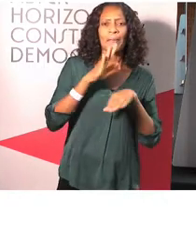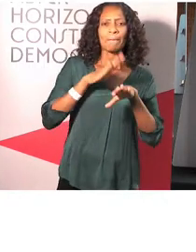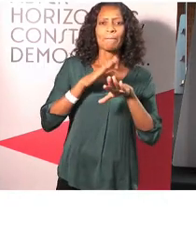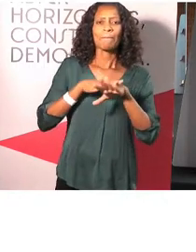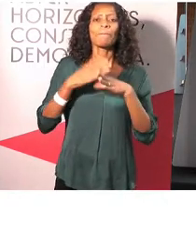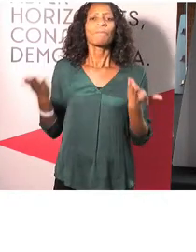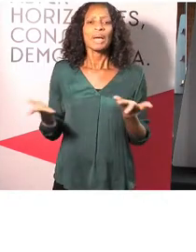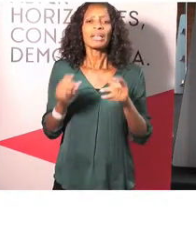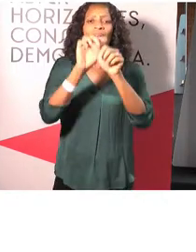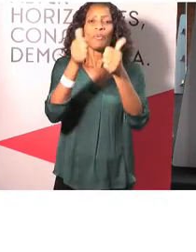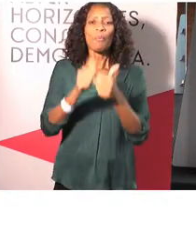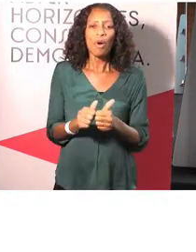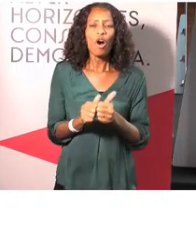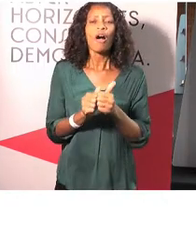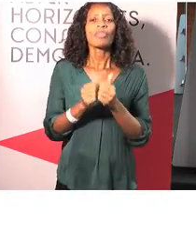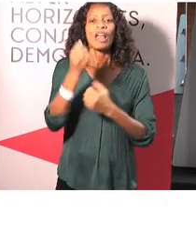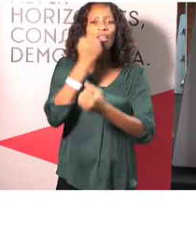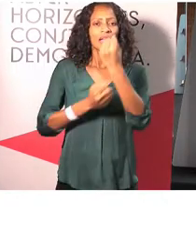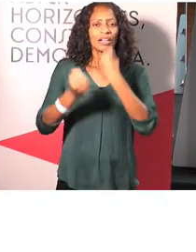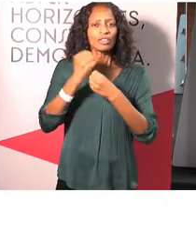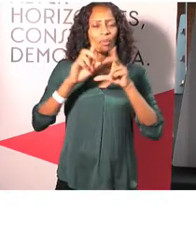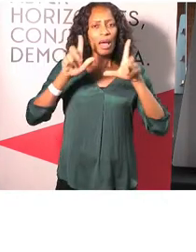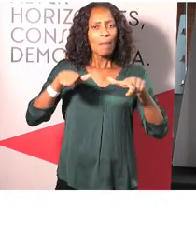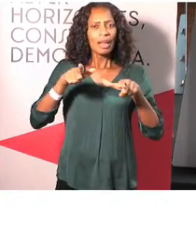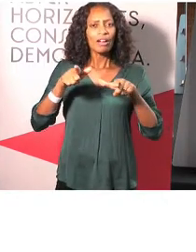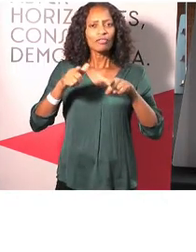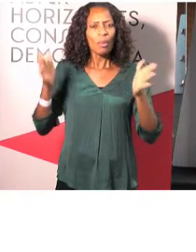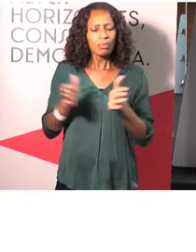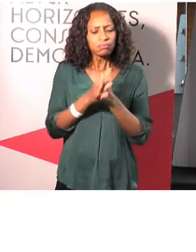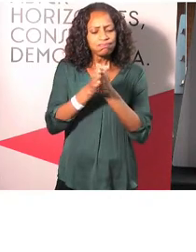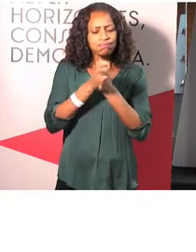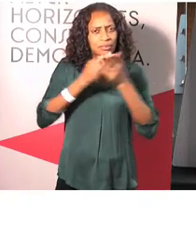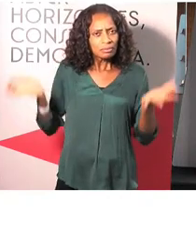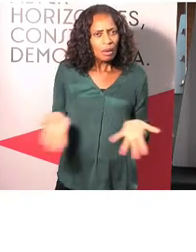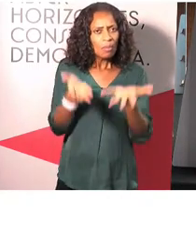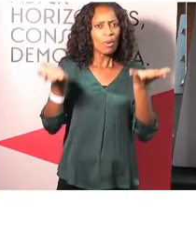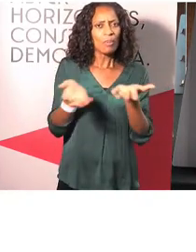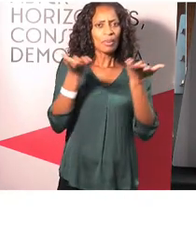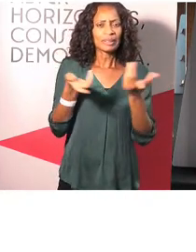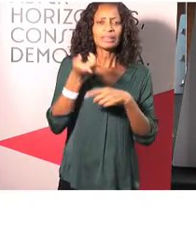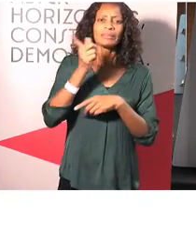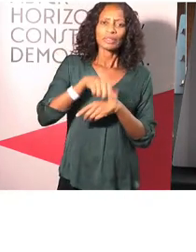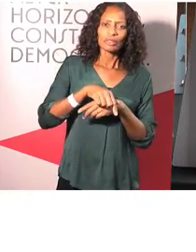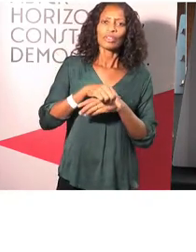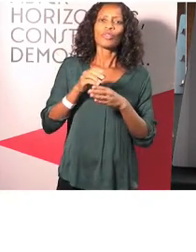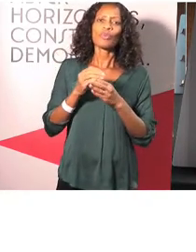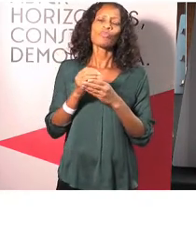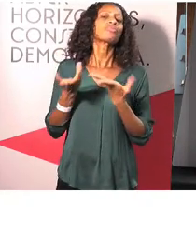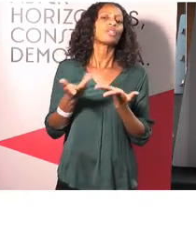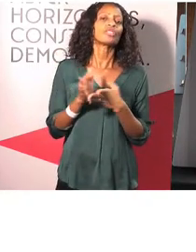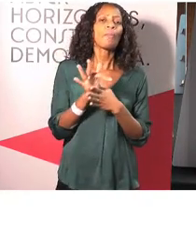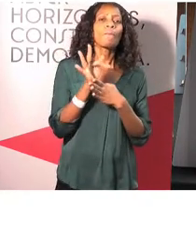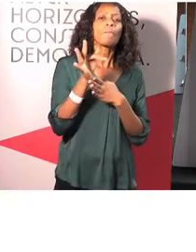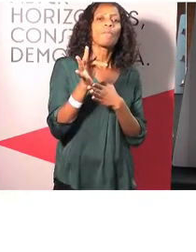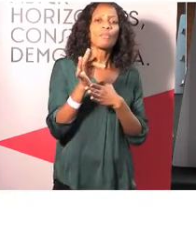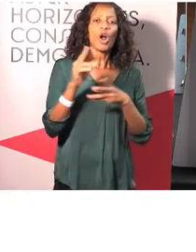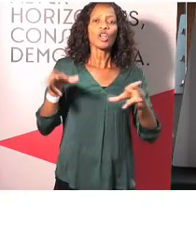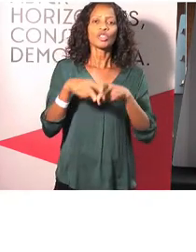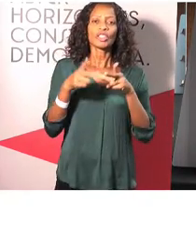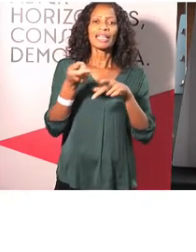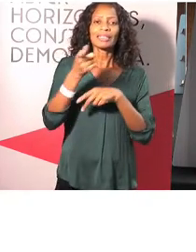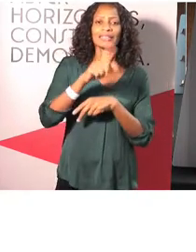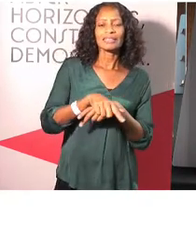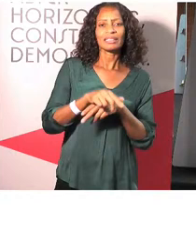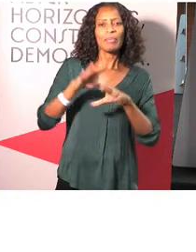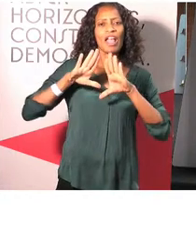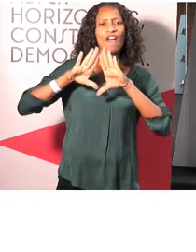modelo de economía de plataforma prosocial, basada en la economía social, pero también feminista. Una digitalización social y feminista,